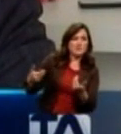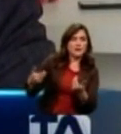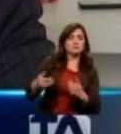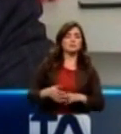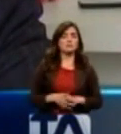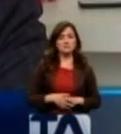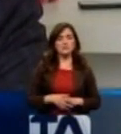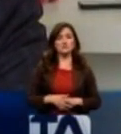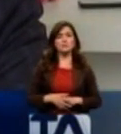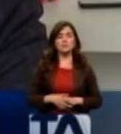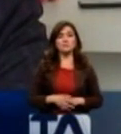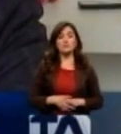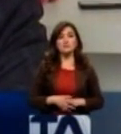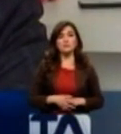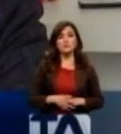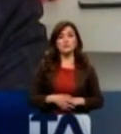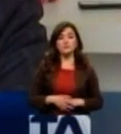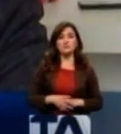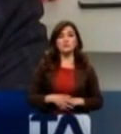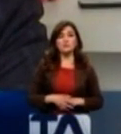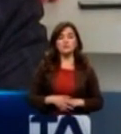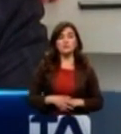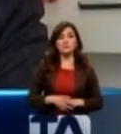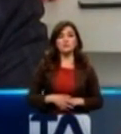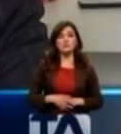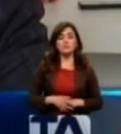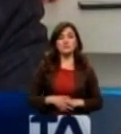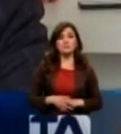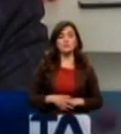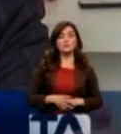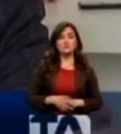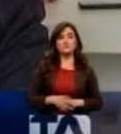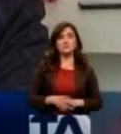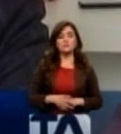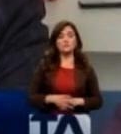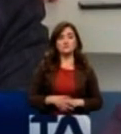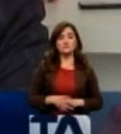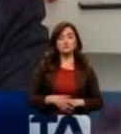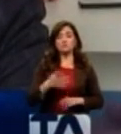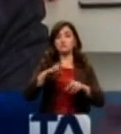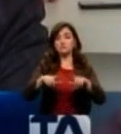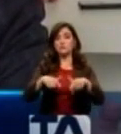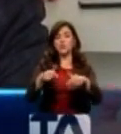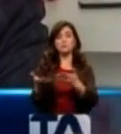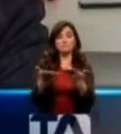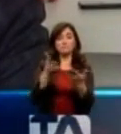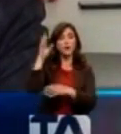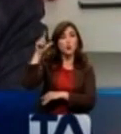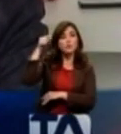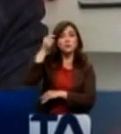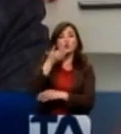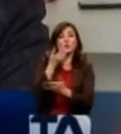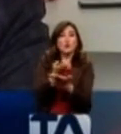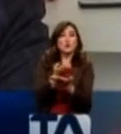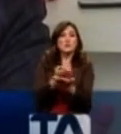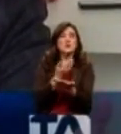porque en realidad aún no ha mostrado la condición en la cual el gobierno anterior deja el